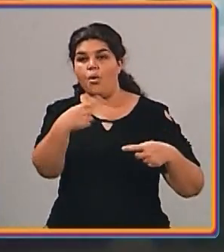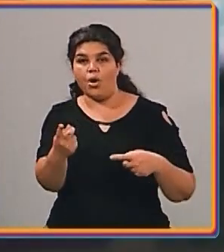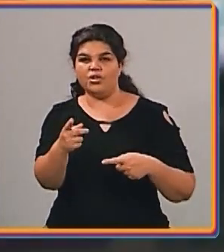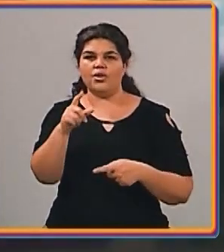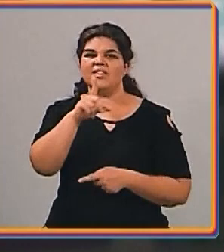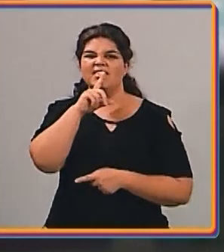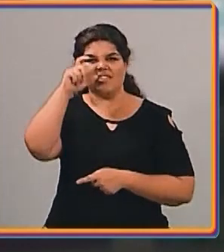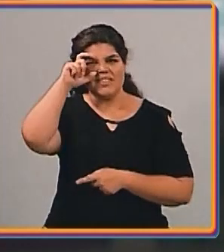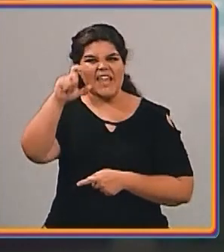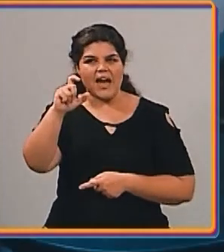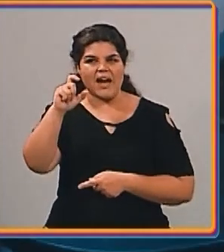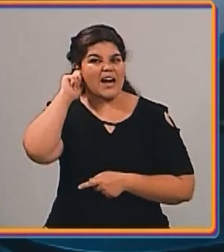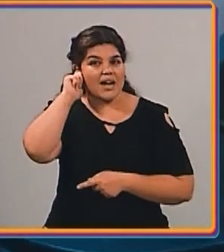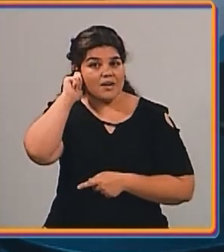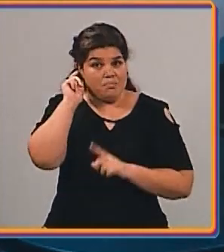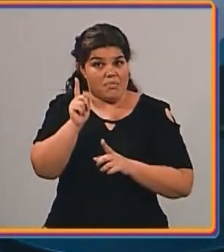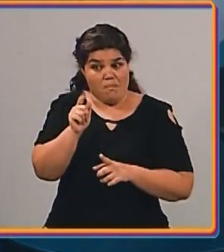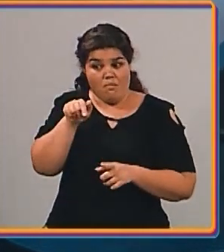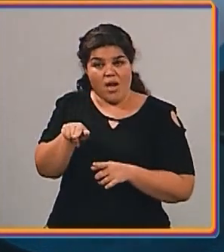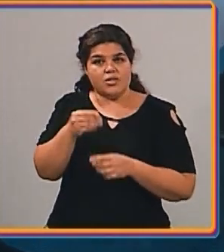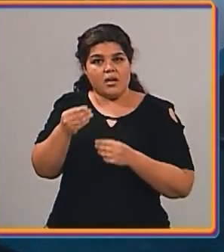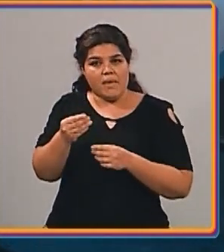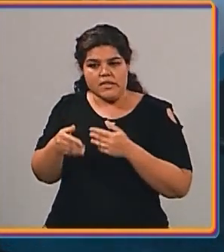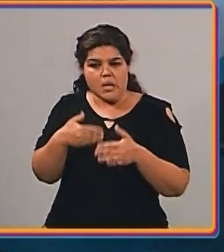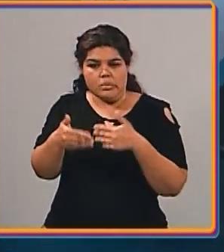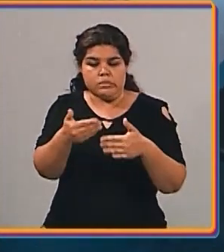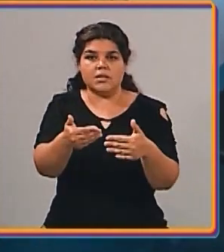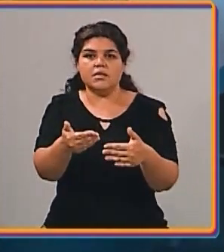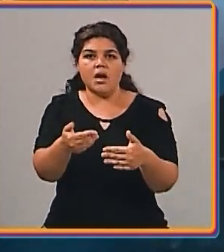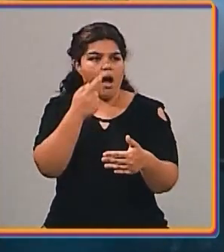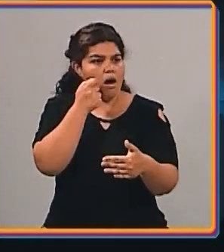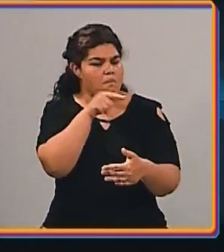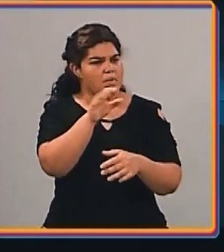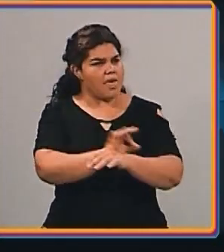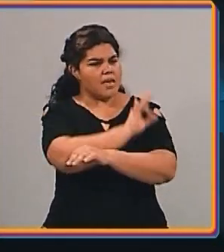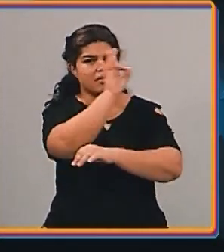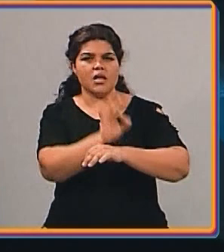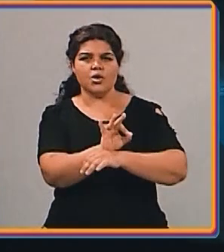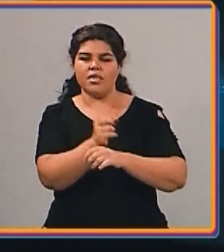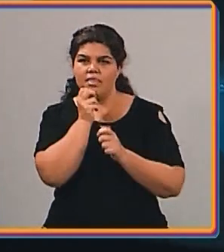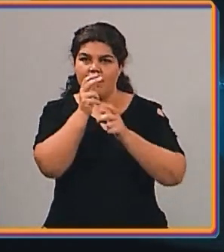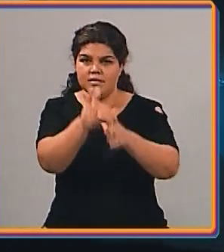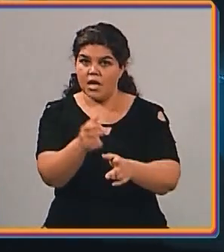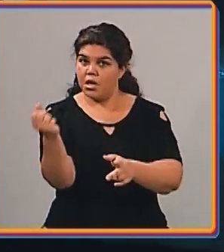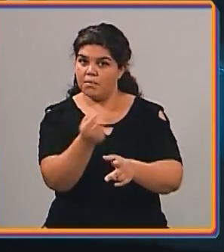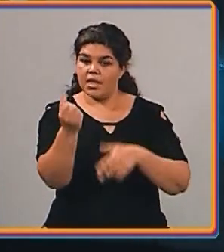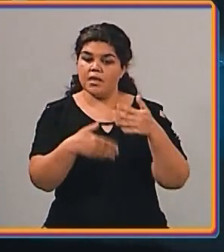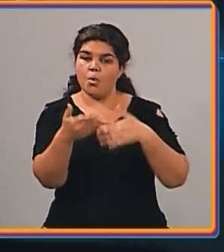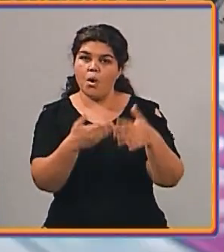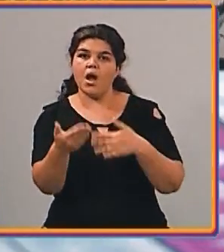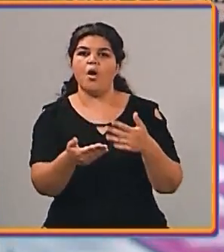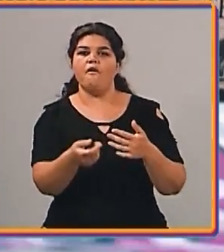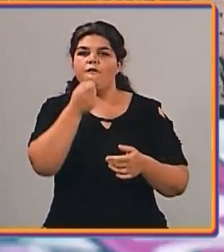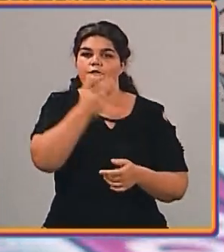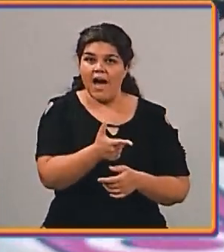TEG, Sid Sackson sostenía que un buen juego debía ser fácil de aprender, contar con una multiplicidad de opciones